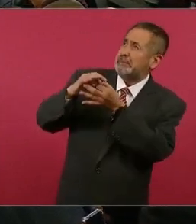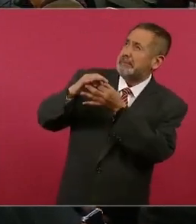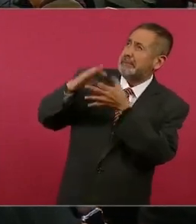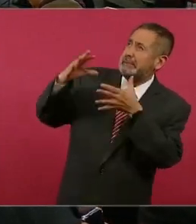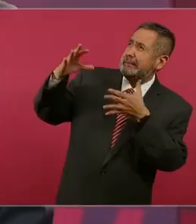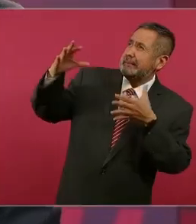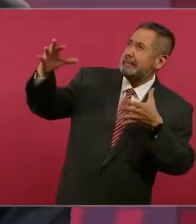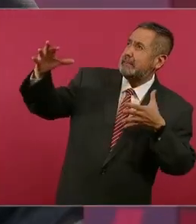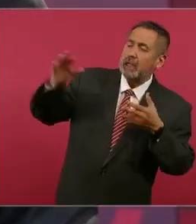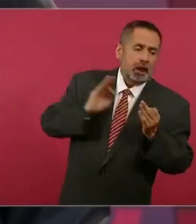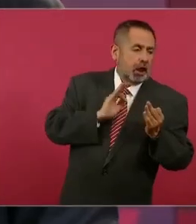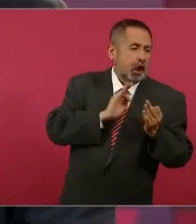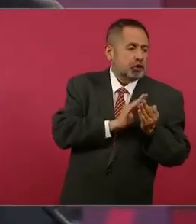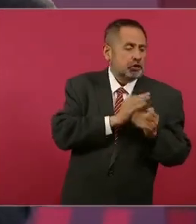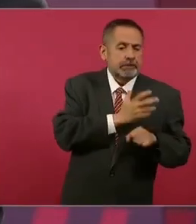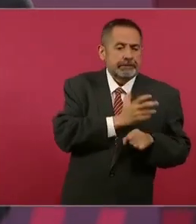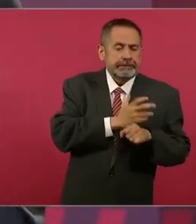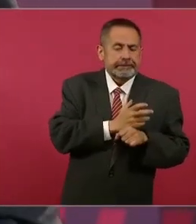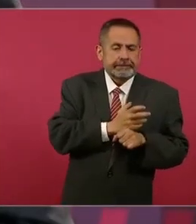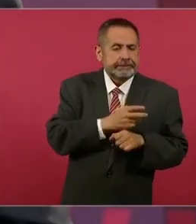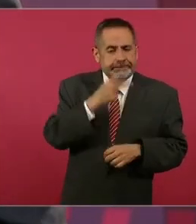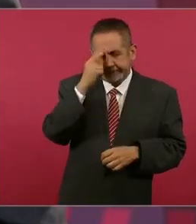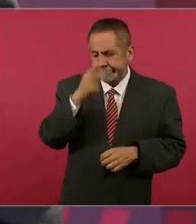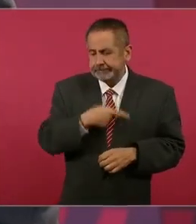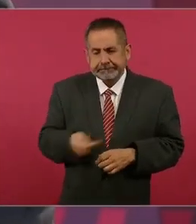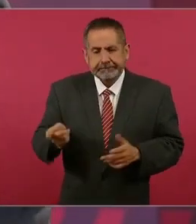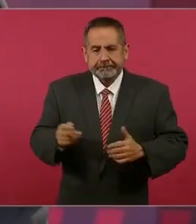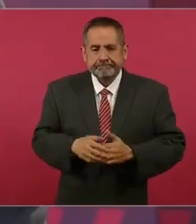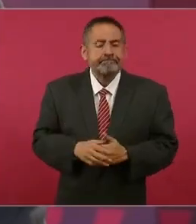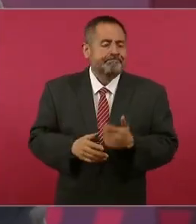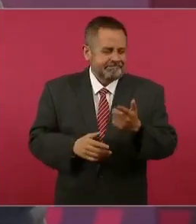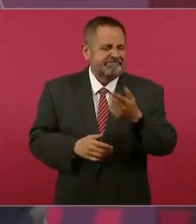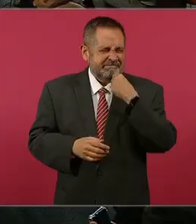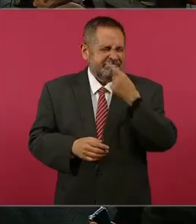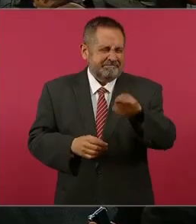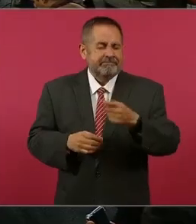Entonces, yo lo que le dije al presidente Biden en una ocasión